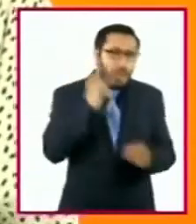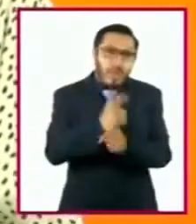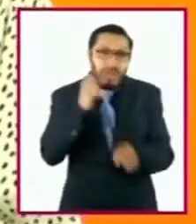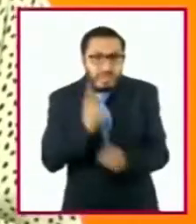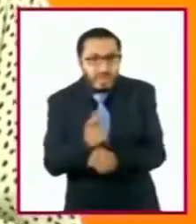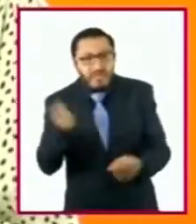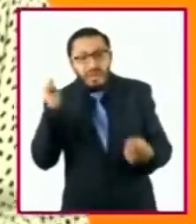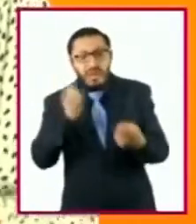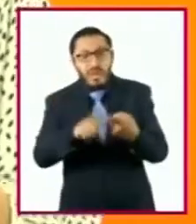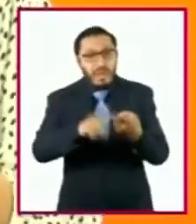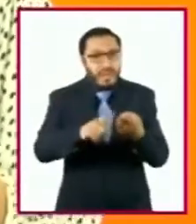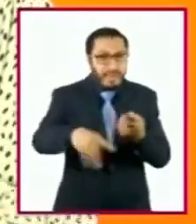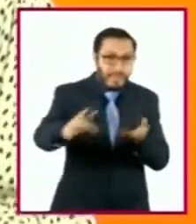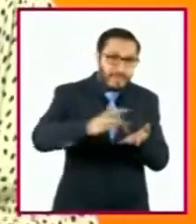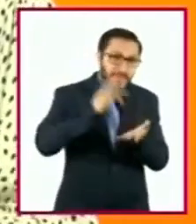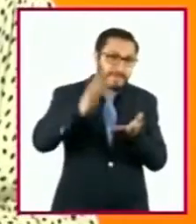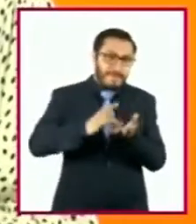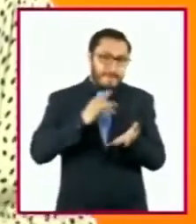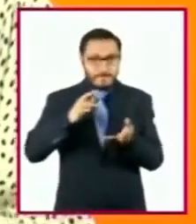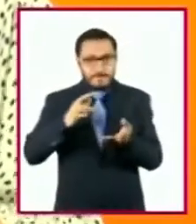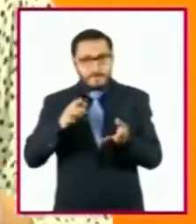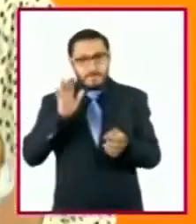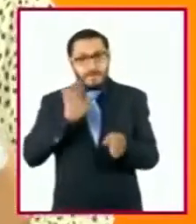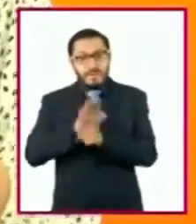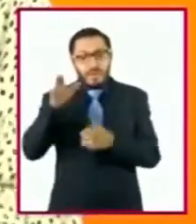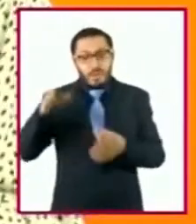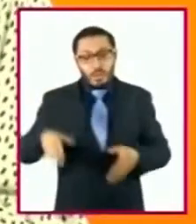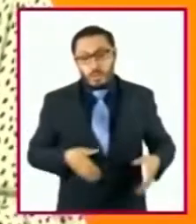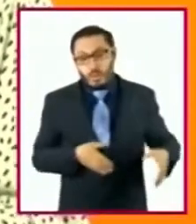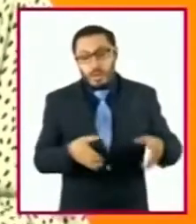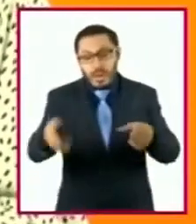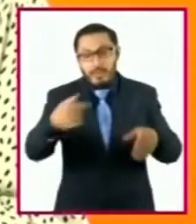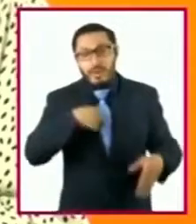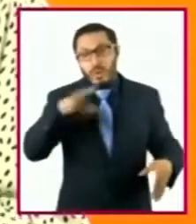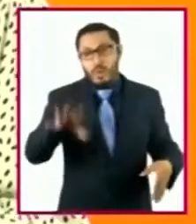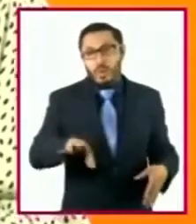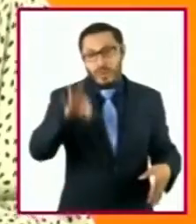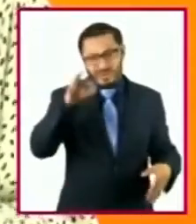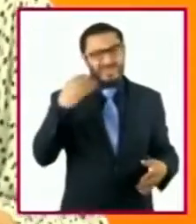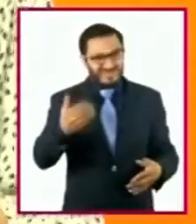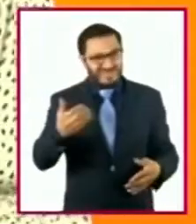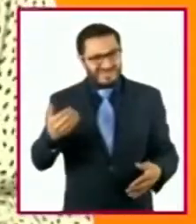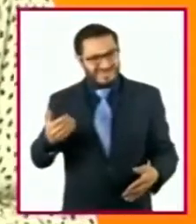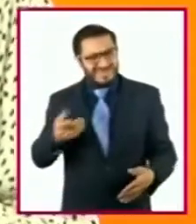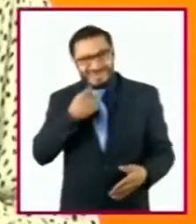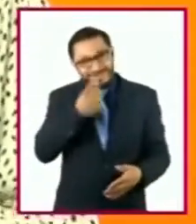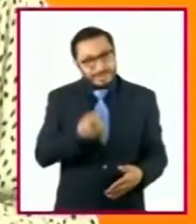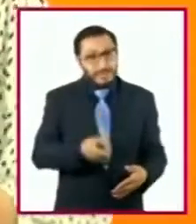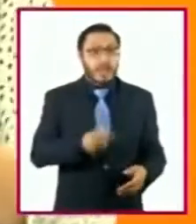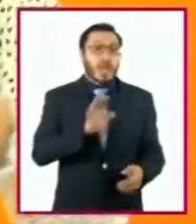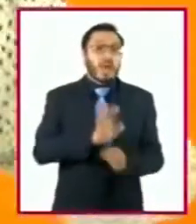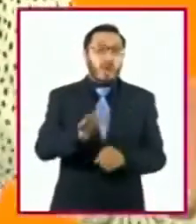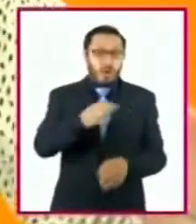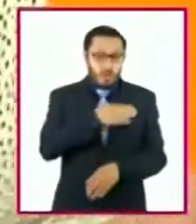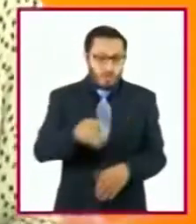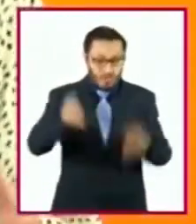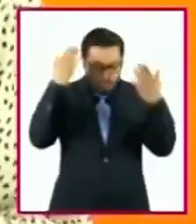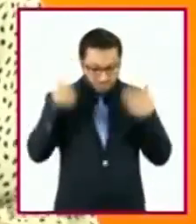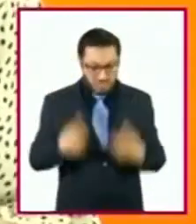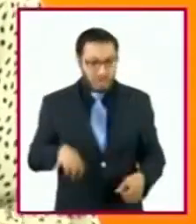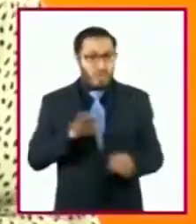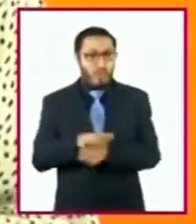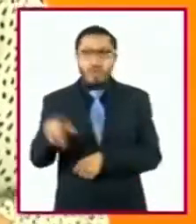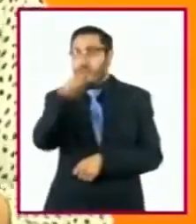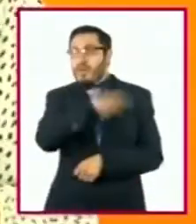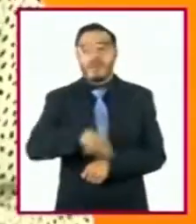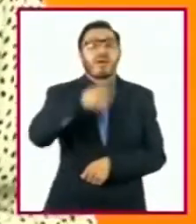quiénes cuento, qué camino voy a tomar, lo que habíamos hablado hace un momento, ¿no? En qué soy bueno y qué es lo que los demás me